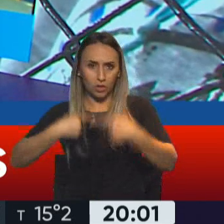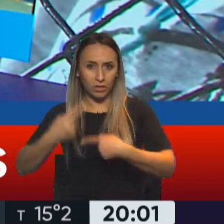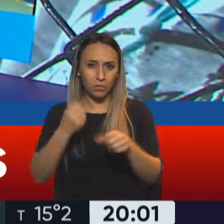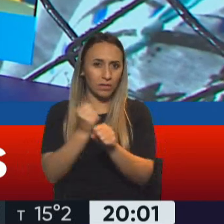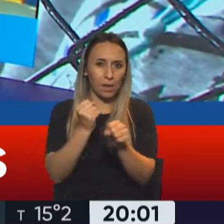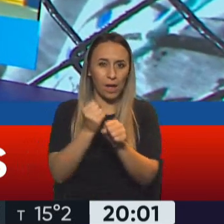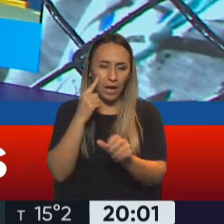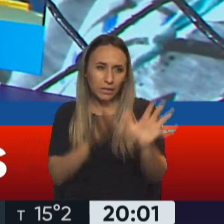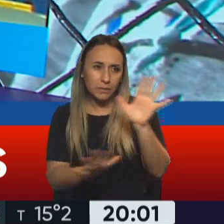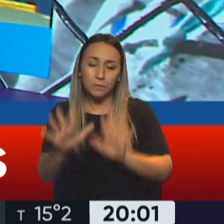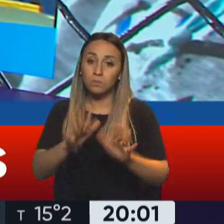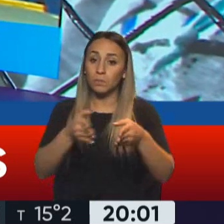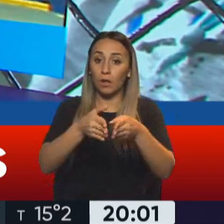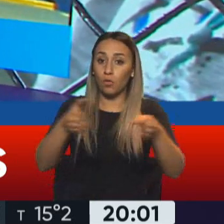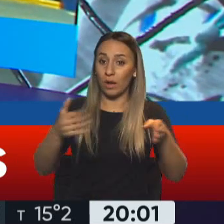no